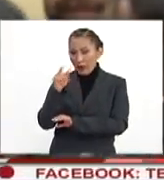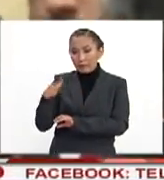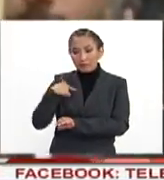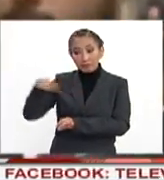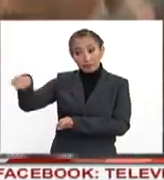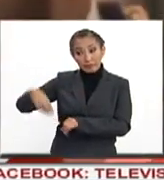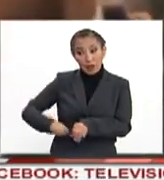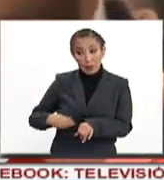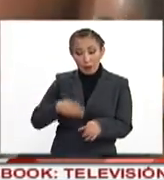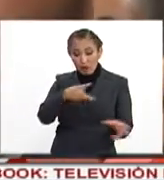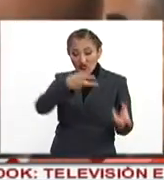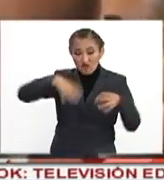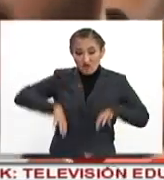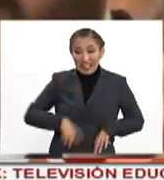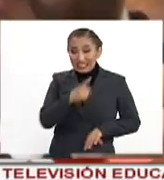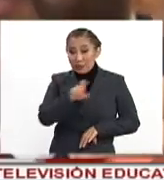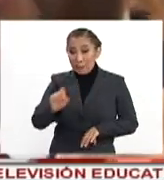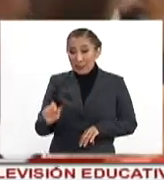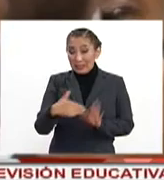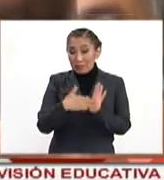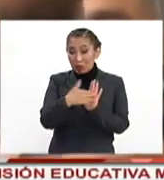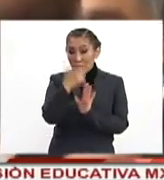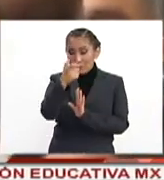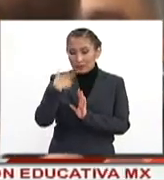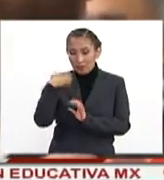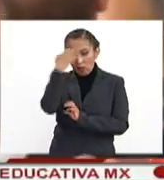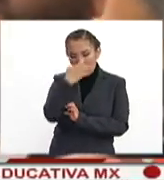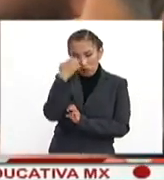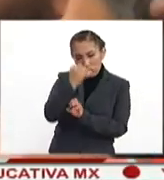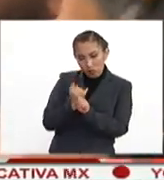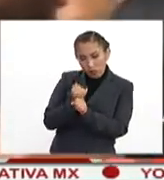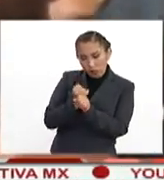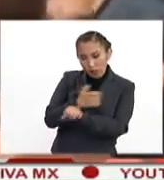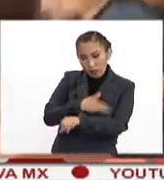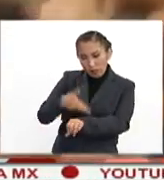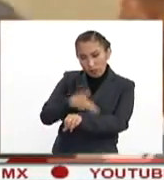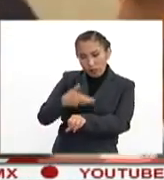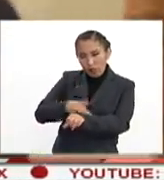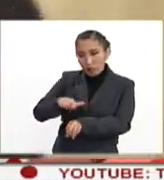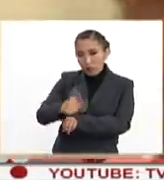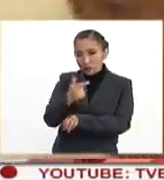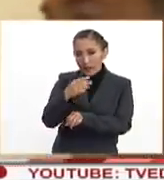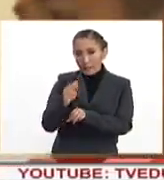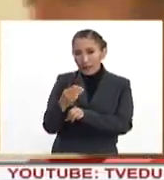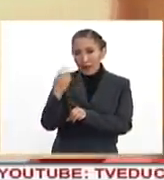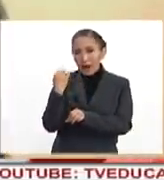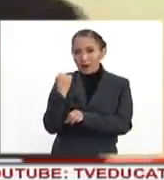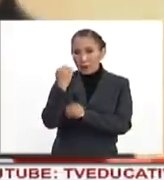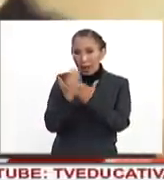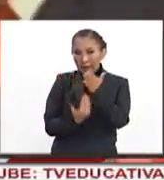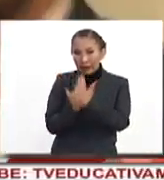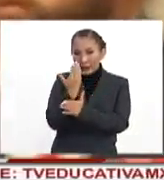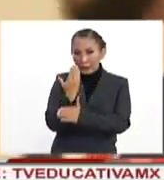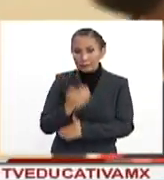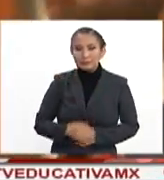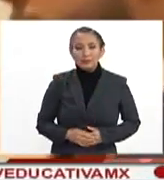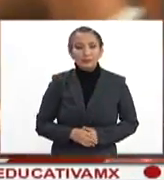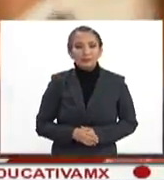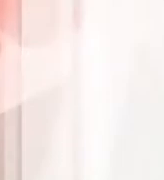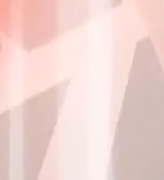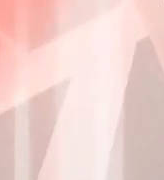está acusado de desviar 120 millones de pesos. La audiencia de vinculación a proceso será el 12 de mayo a las 9 de la mañana.